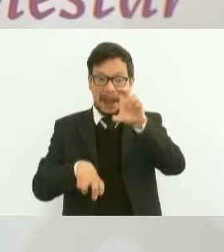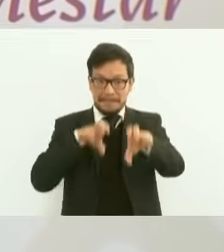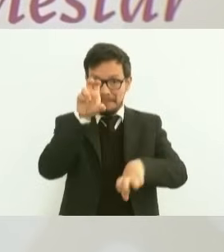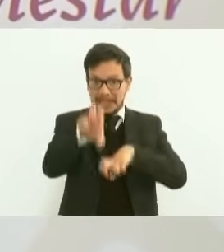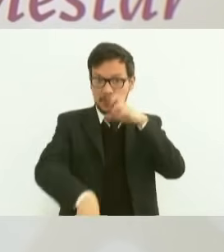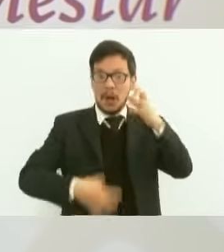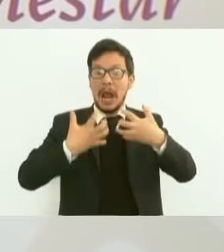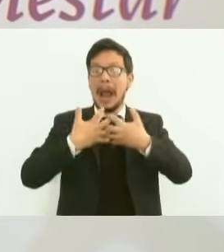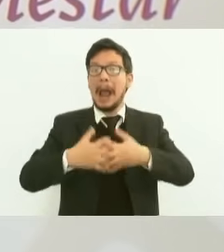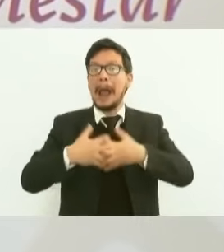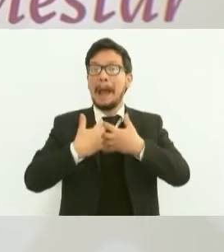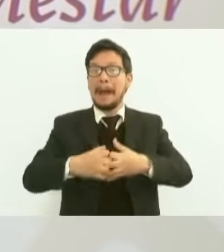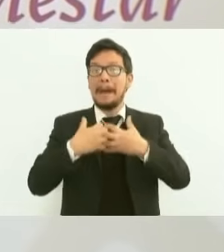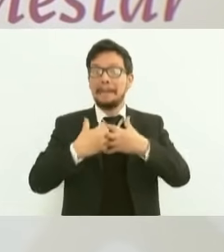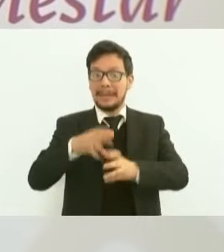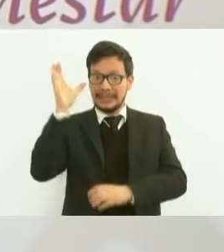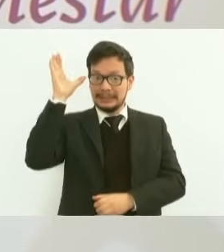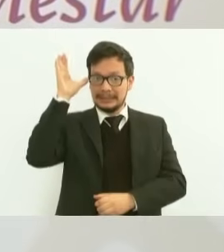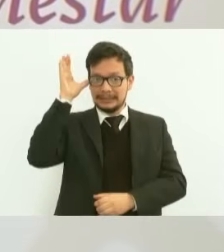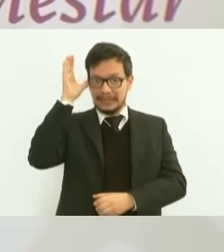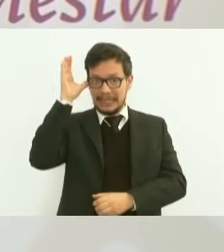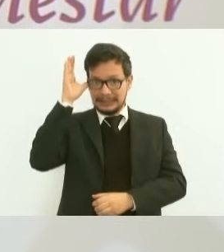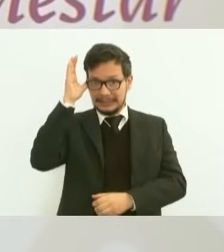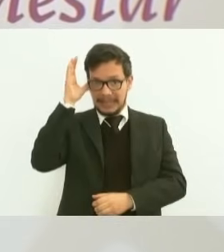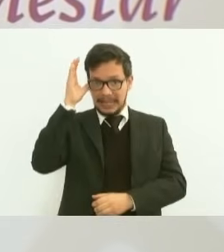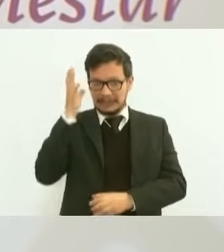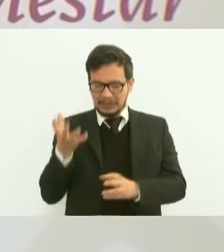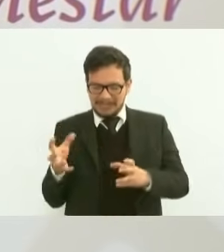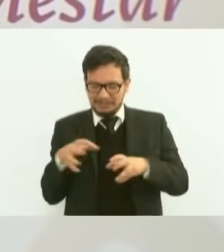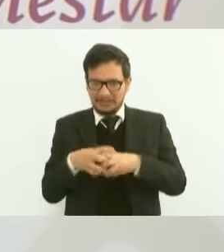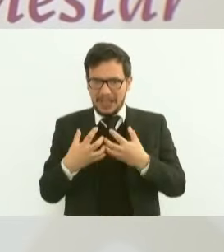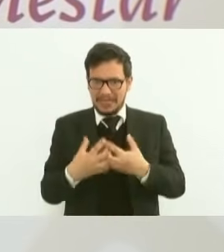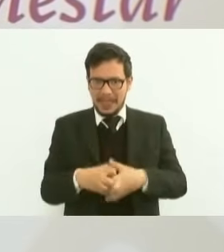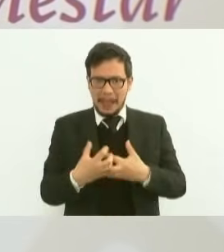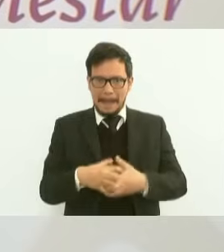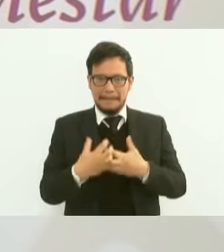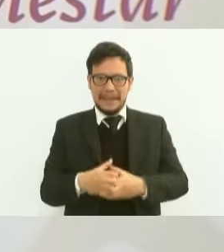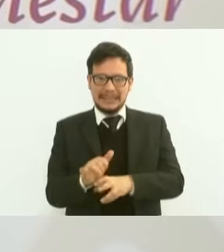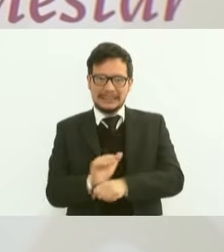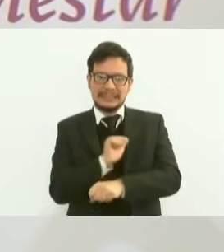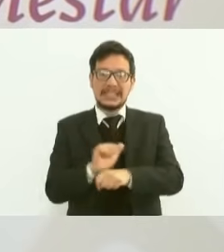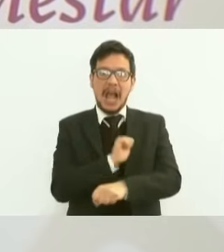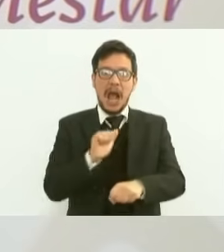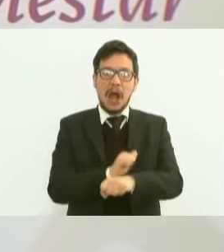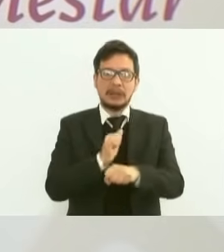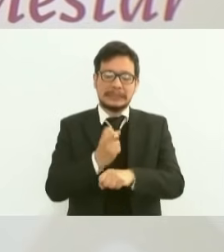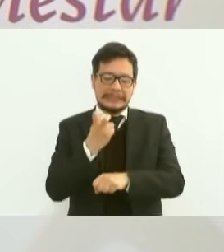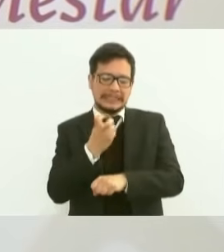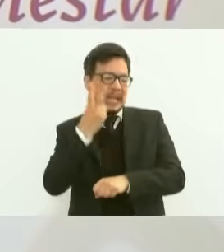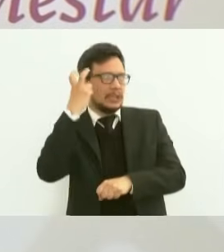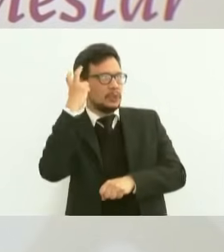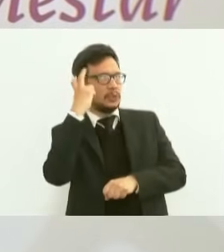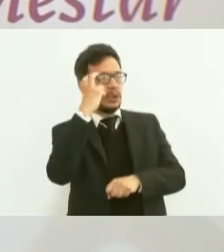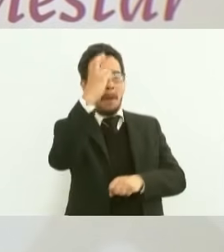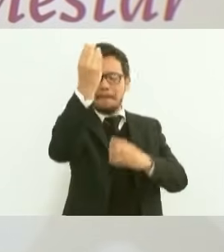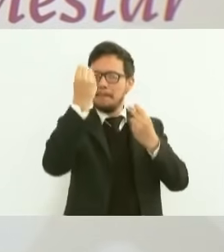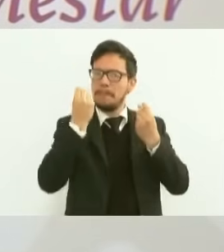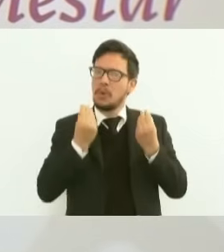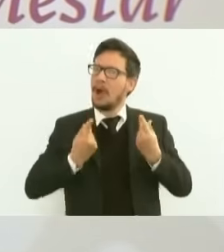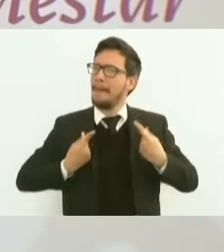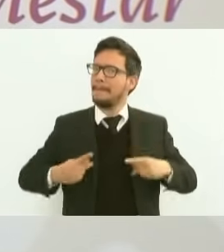empresa china, una ensambladora que es el sueño de muchos, para que podamos tener